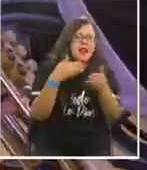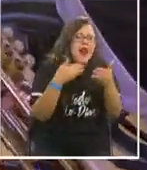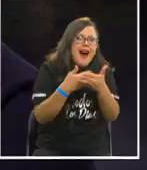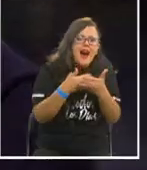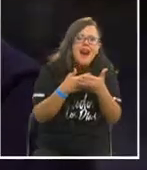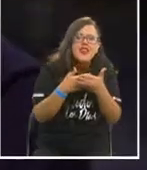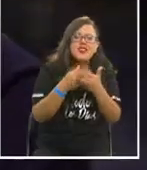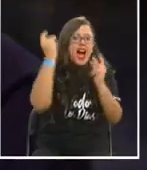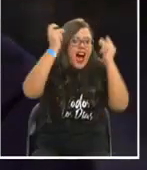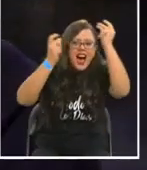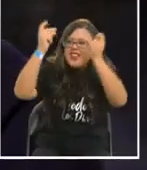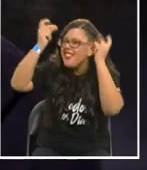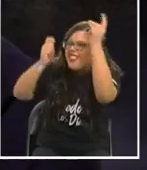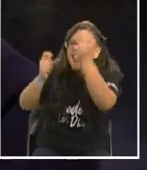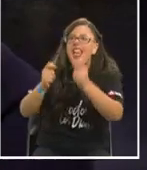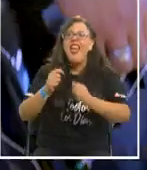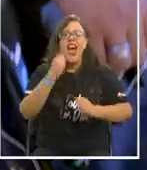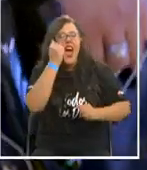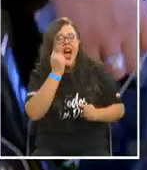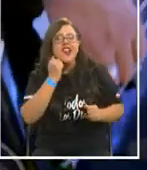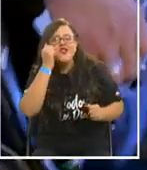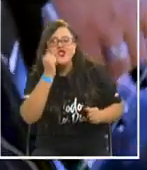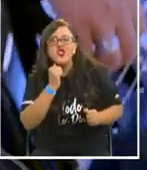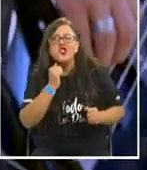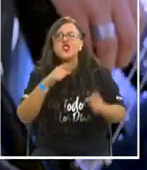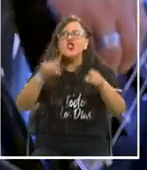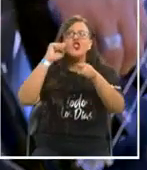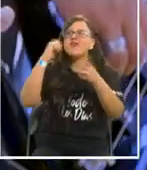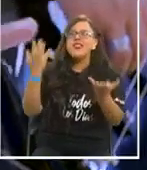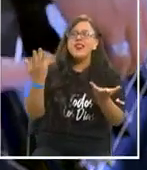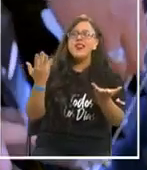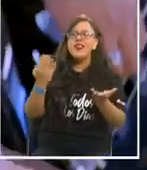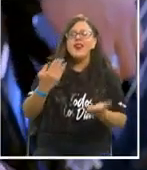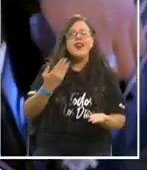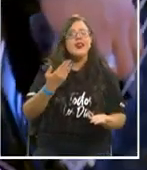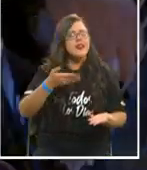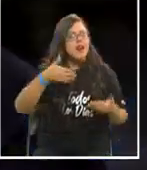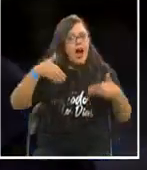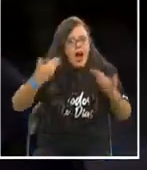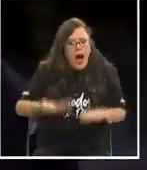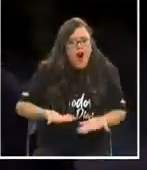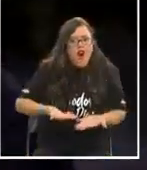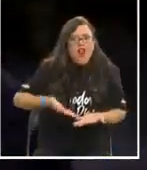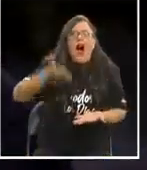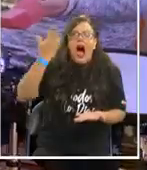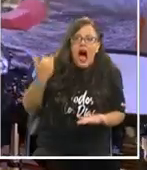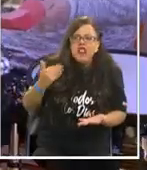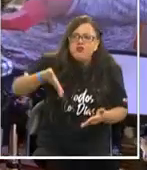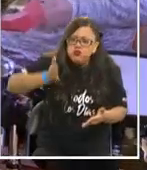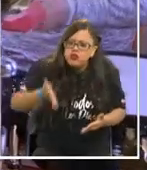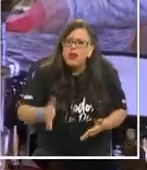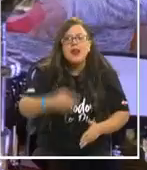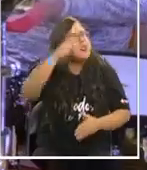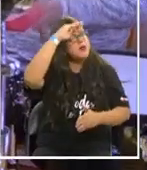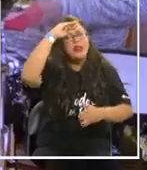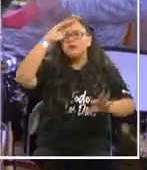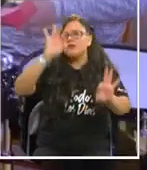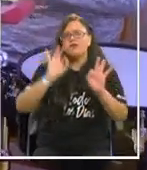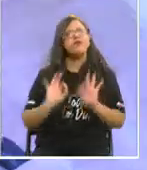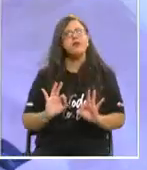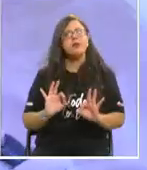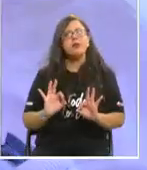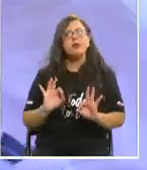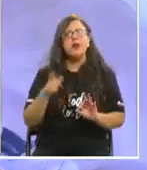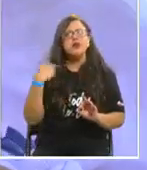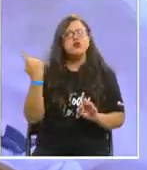cercanos, didácticos, cariñosos. Ha sido, está siendo y seguirá siendo una experiencia increíble. Y nos llamó